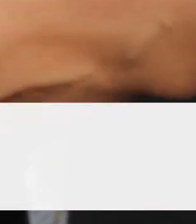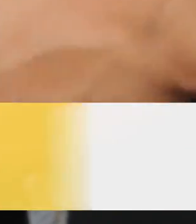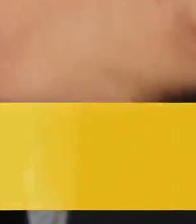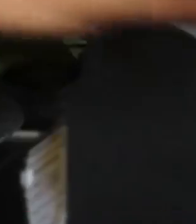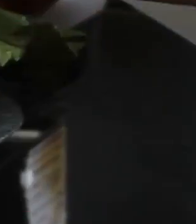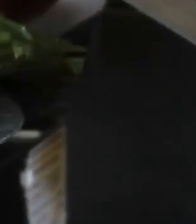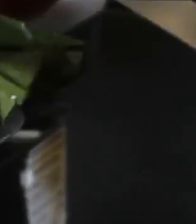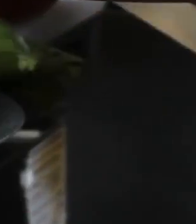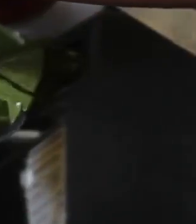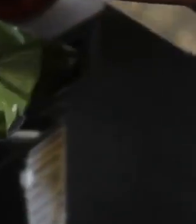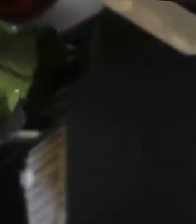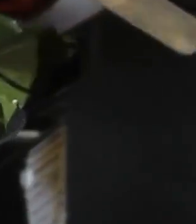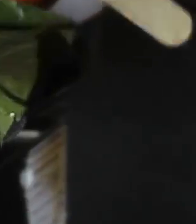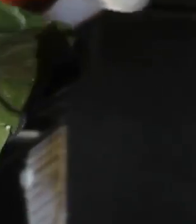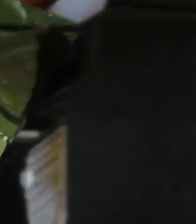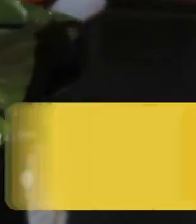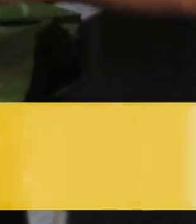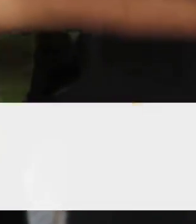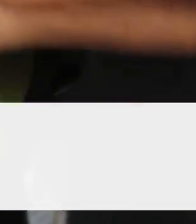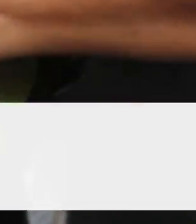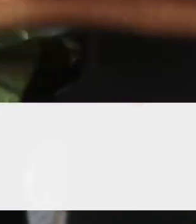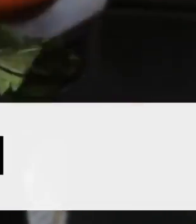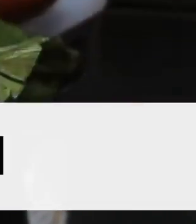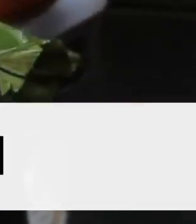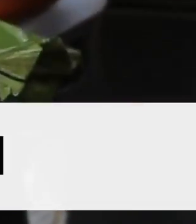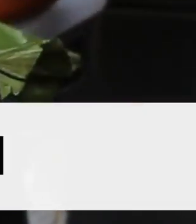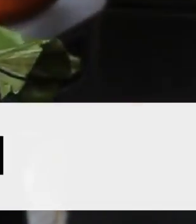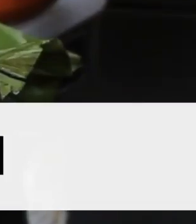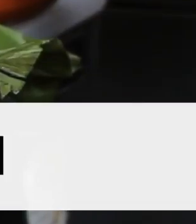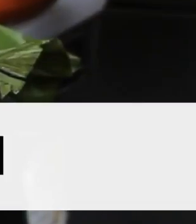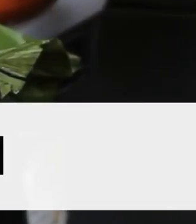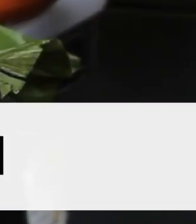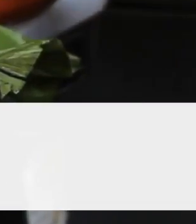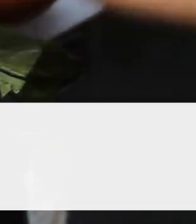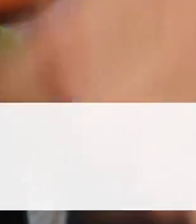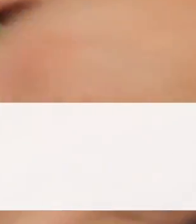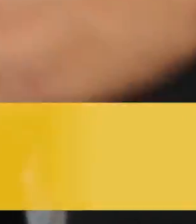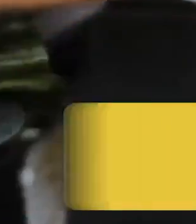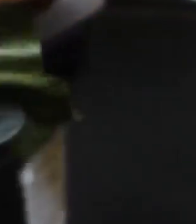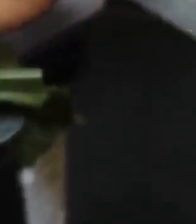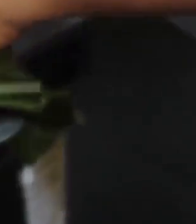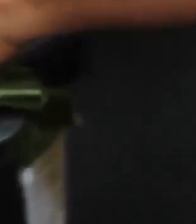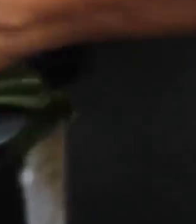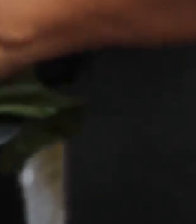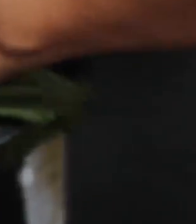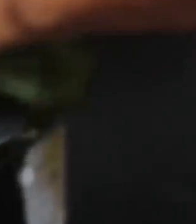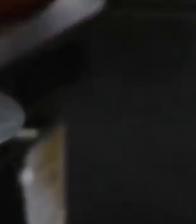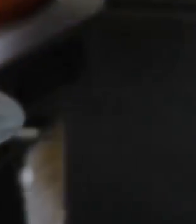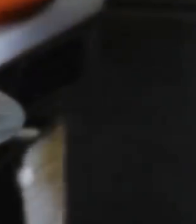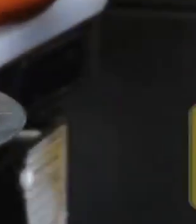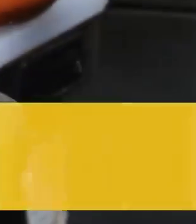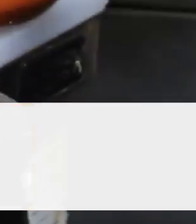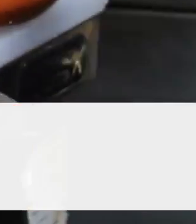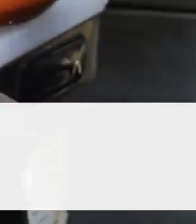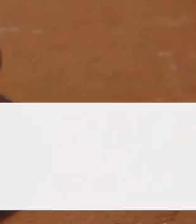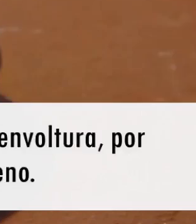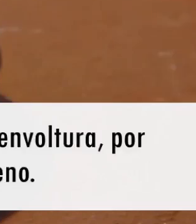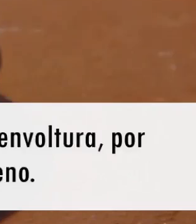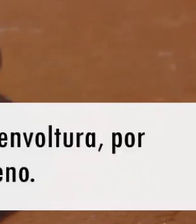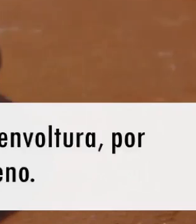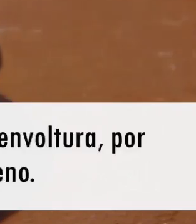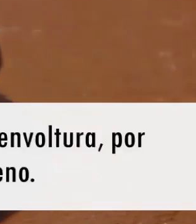de los mexicanos. Su consumo es tradicional en las fiestas, además que es típico usarlos como ofrenda en las fiestas del Día de Muertos